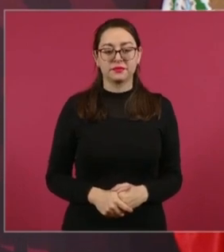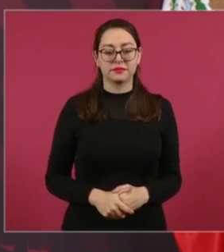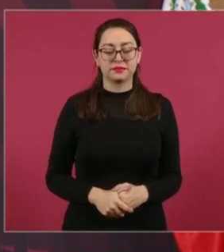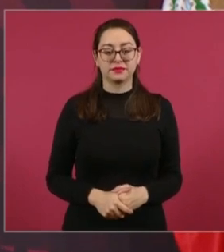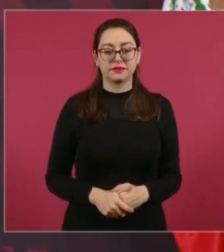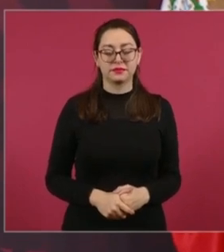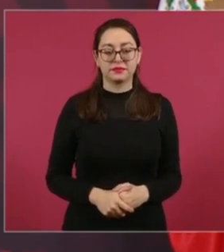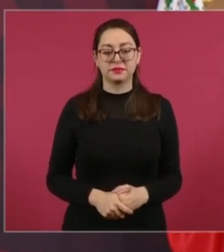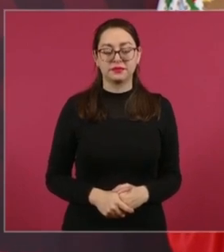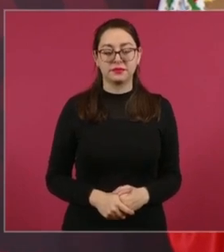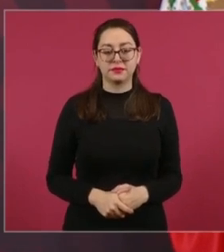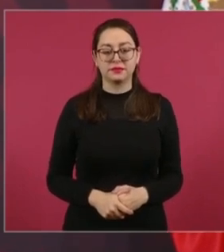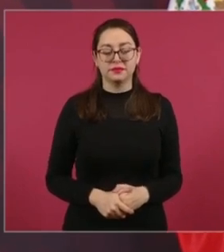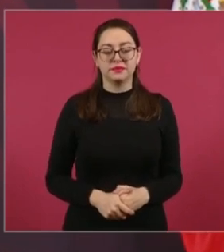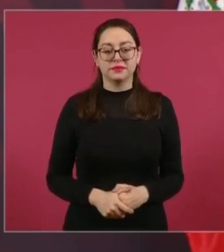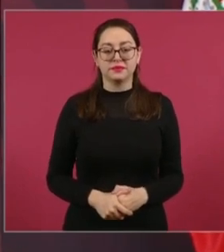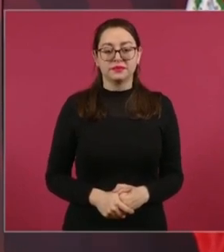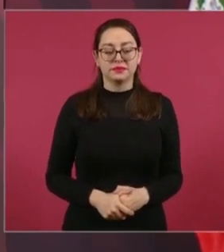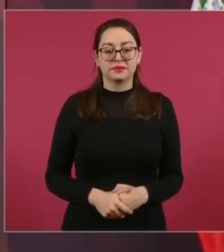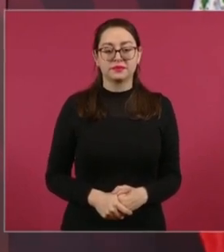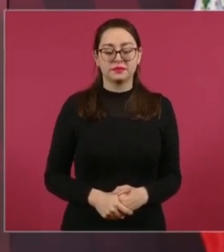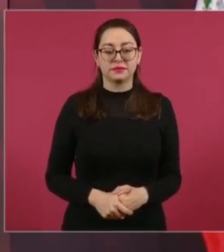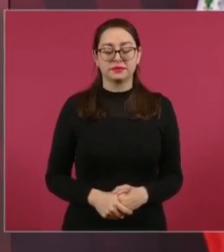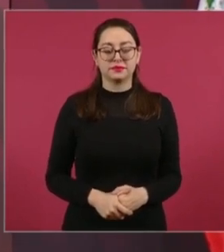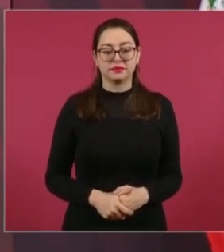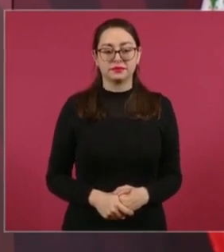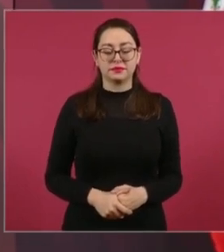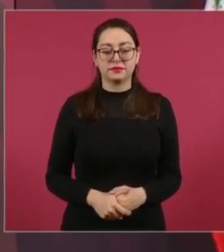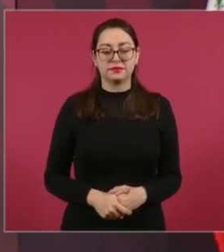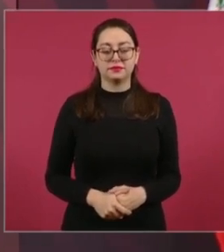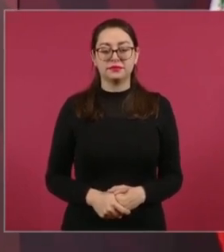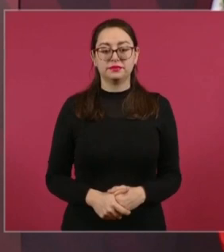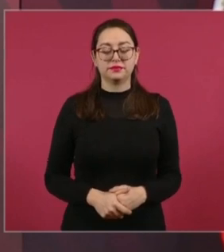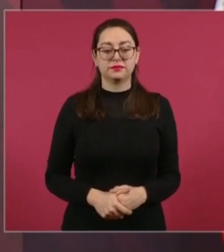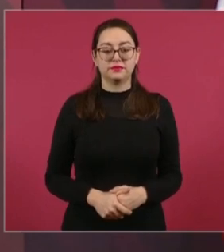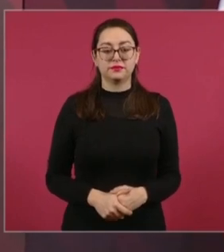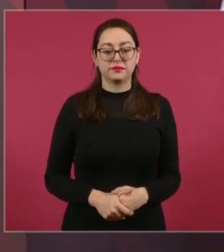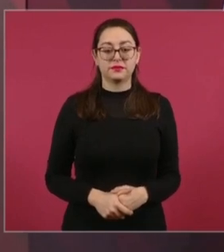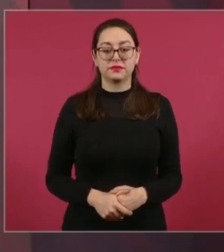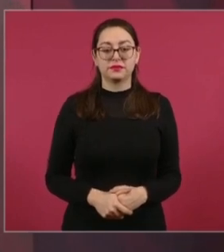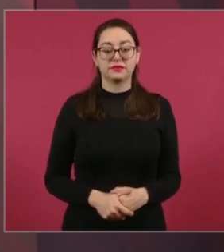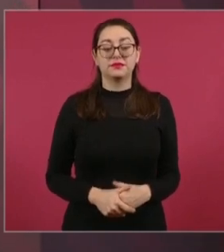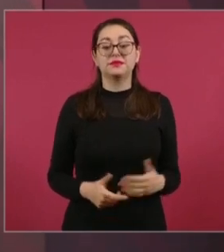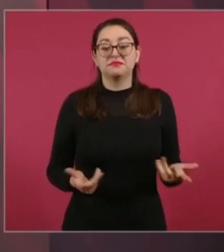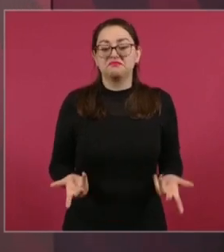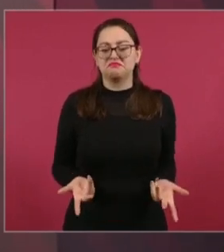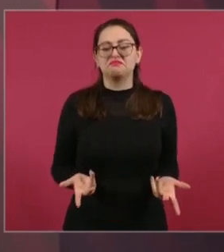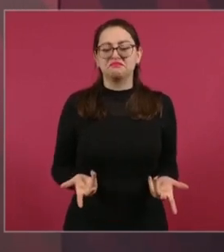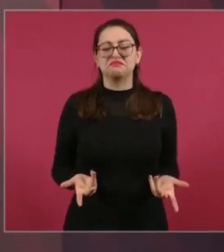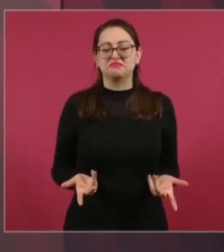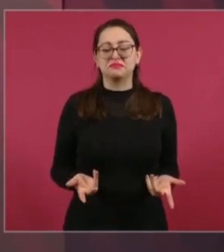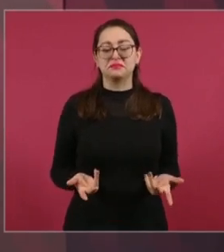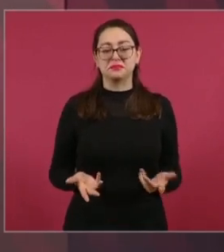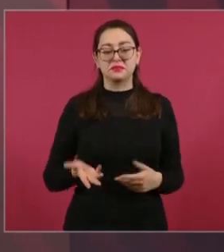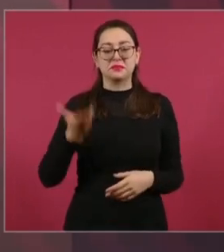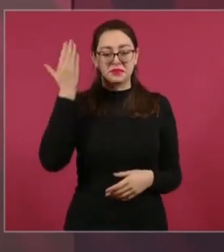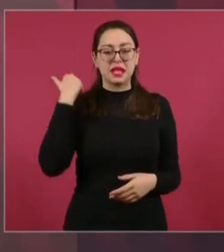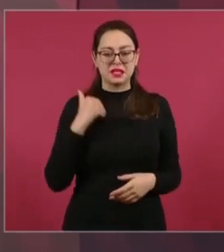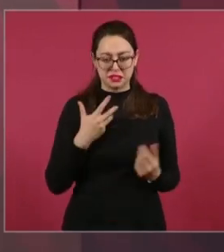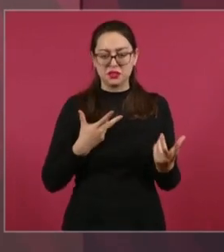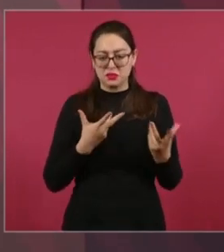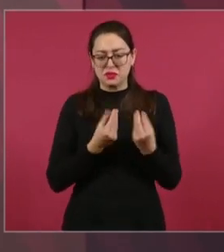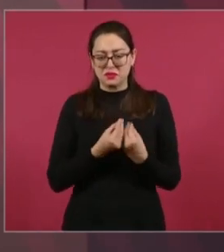Sí, estuvieron con nosotros, sí, es Nicolás Moñitero que estaba conmigo